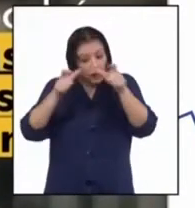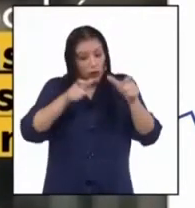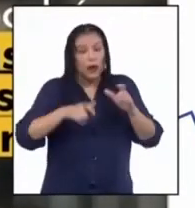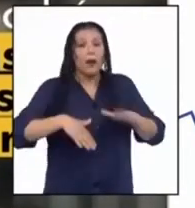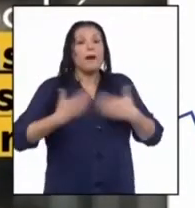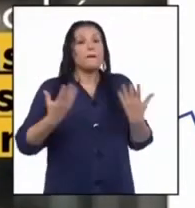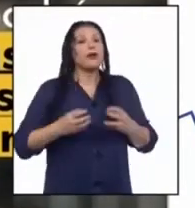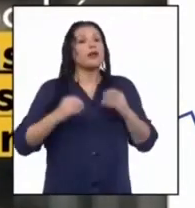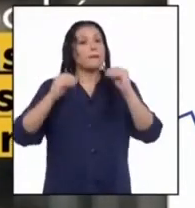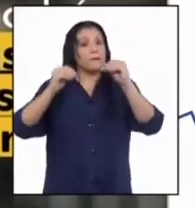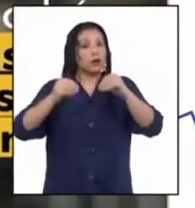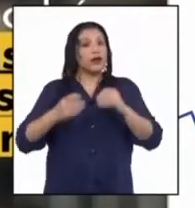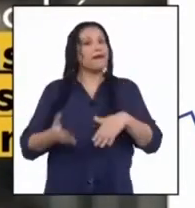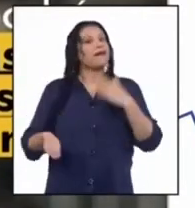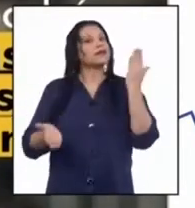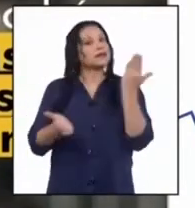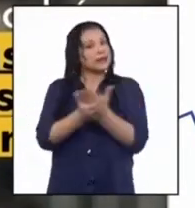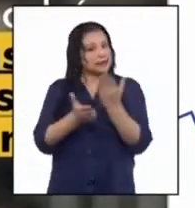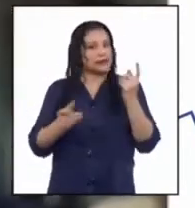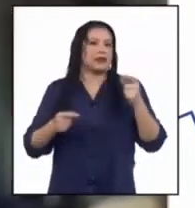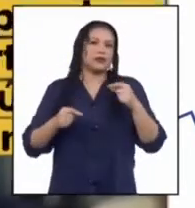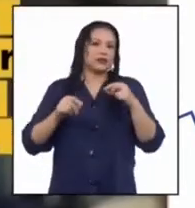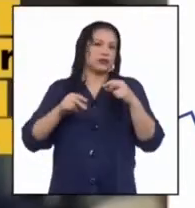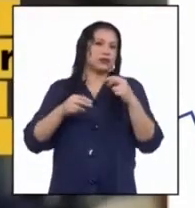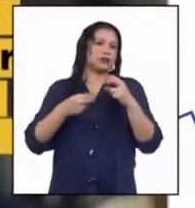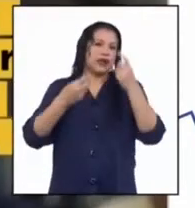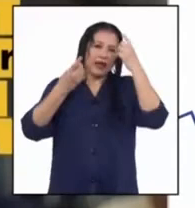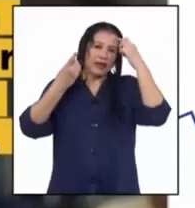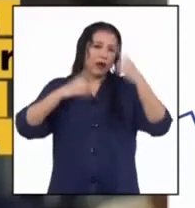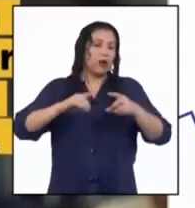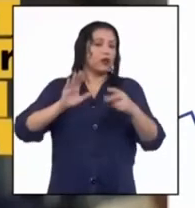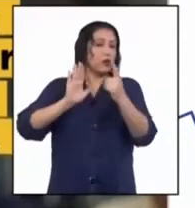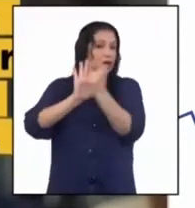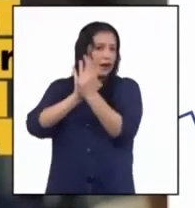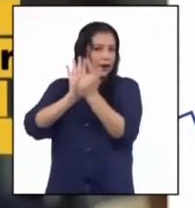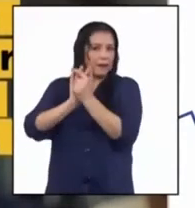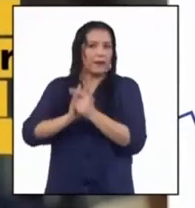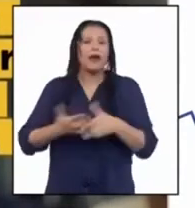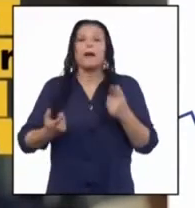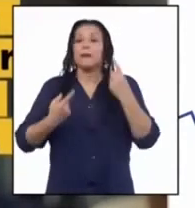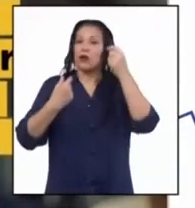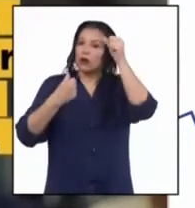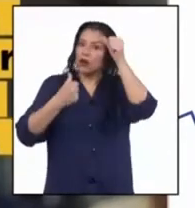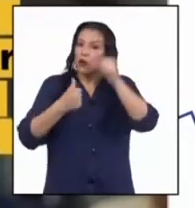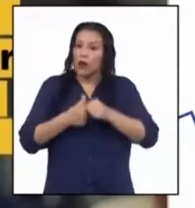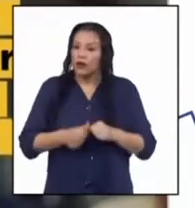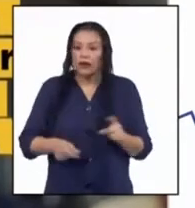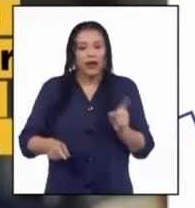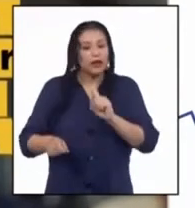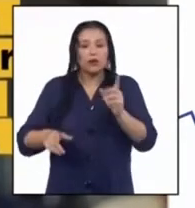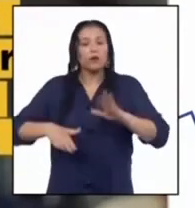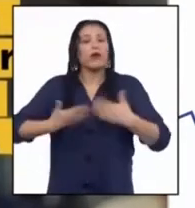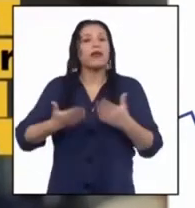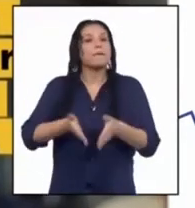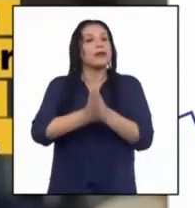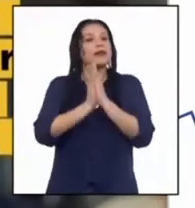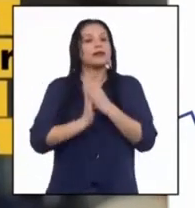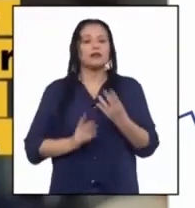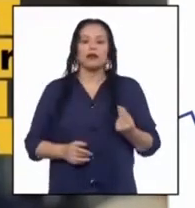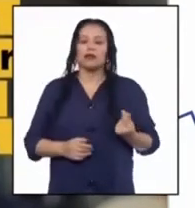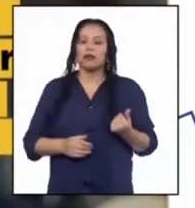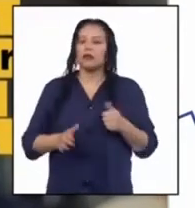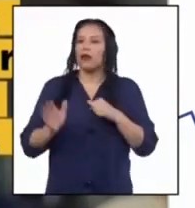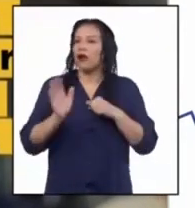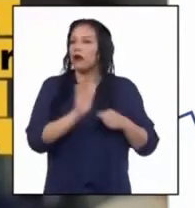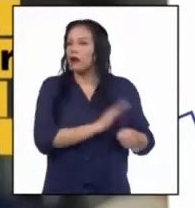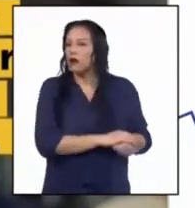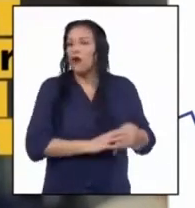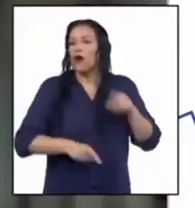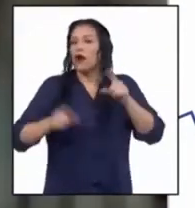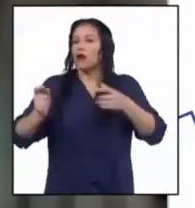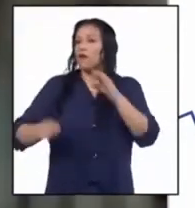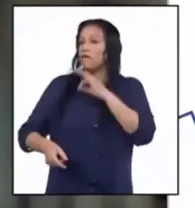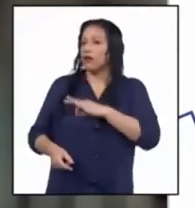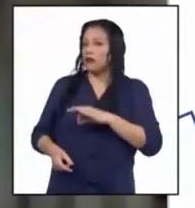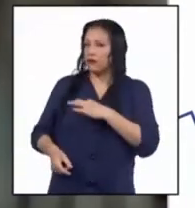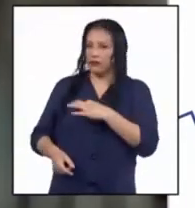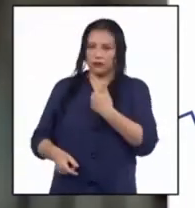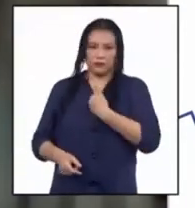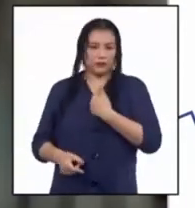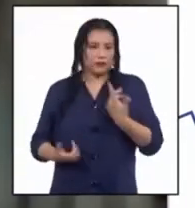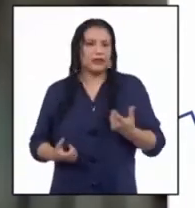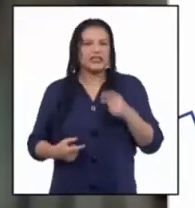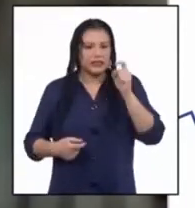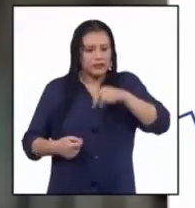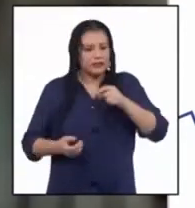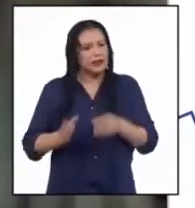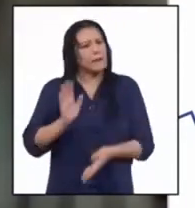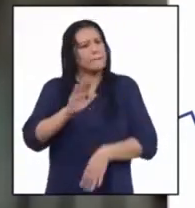podrán aplicar las sanciones correspondientes. Pero recuerda que en ningún caso pueden solicitarte dinero o algún tipo de beneficio. Si